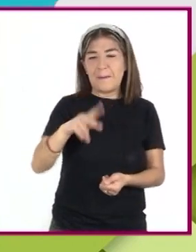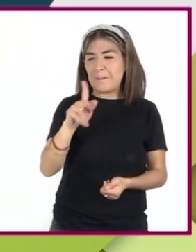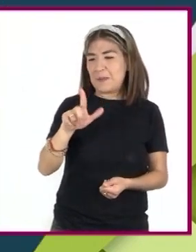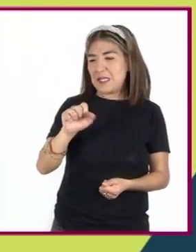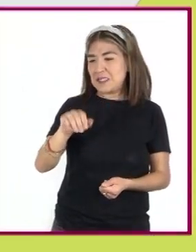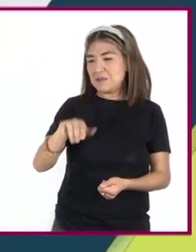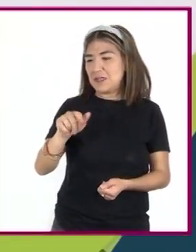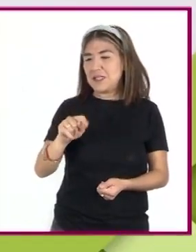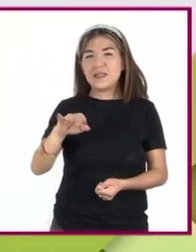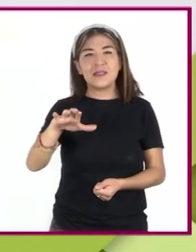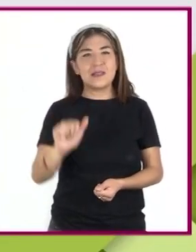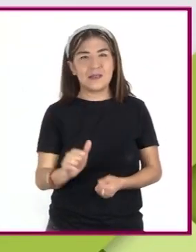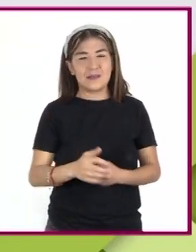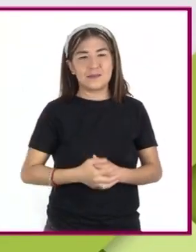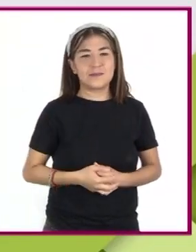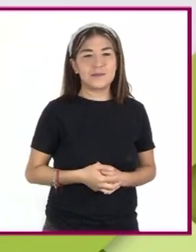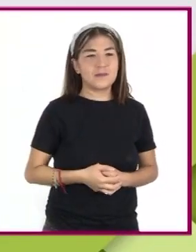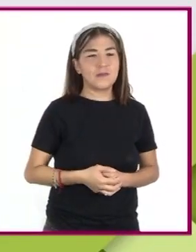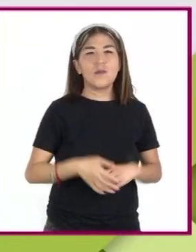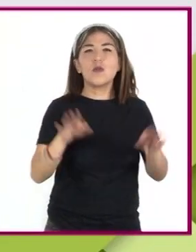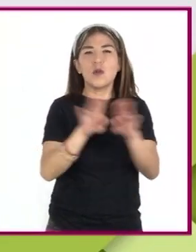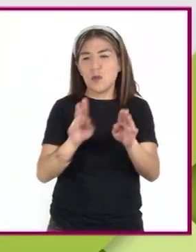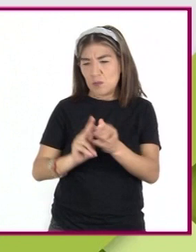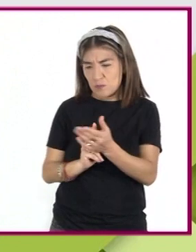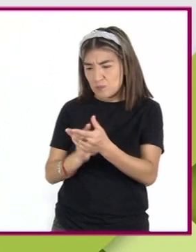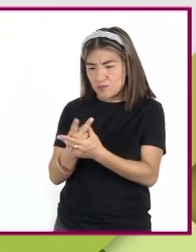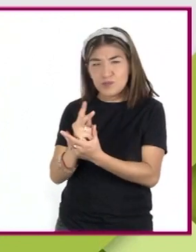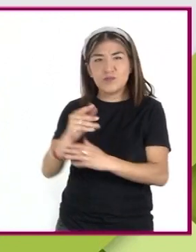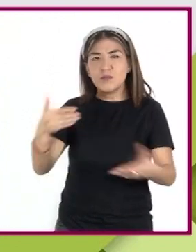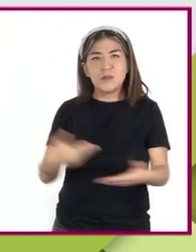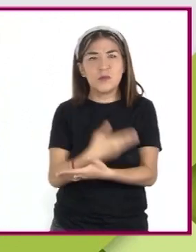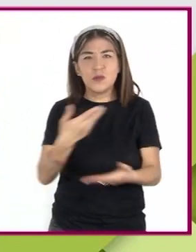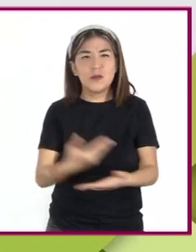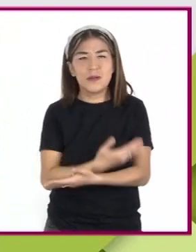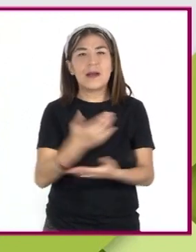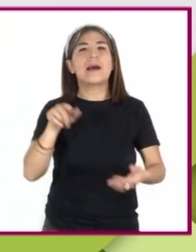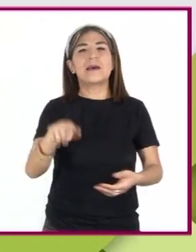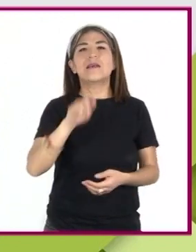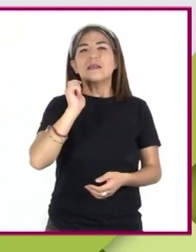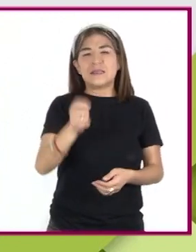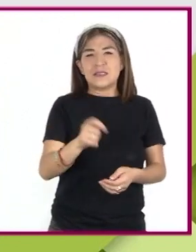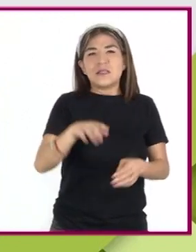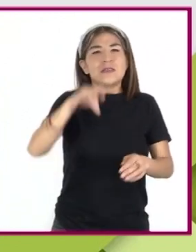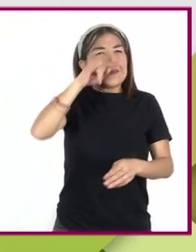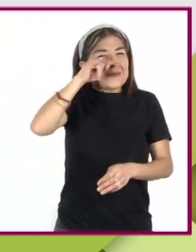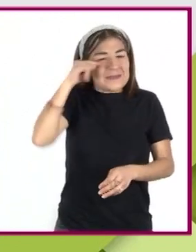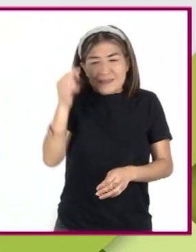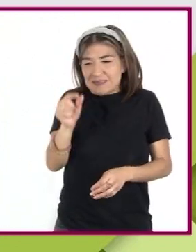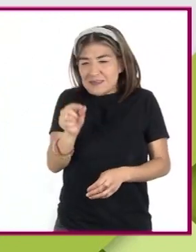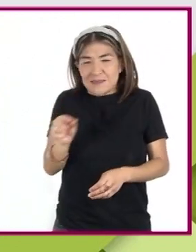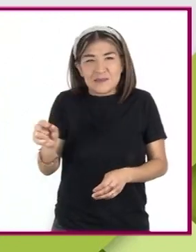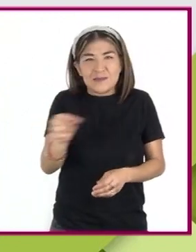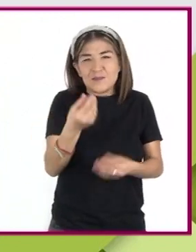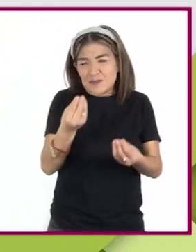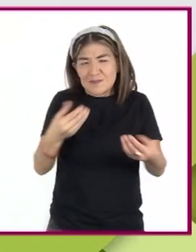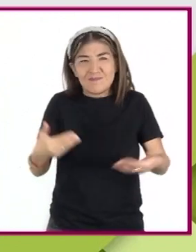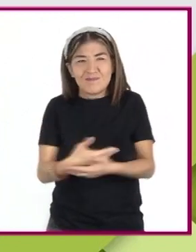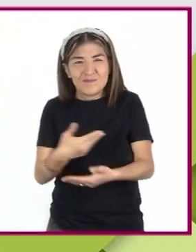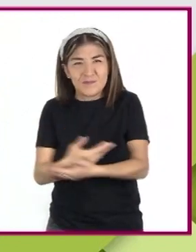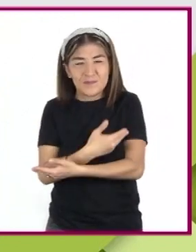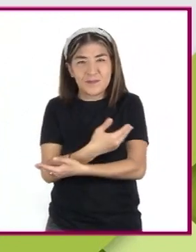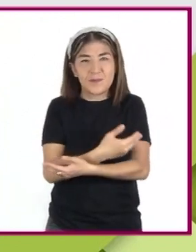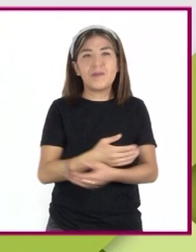plasmática. Su crecimiento se limita por el tamaño de la célula.